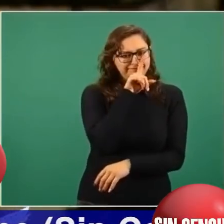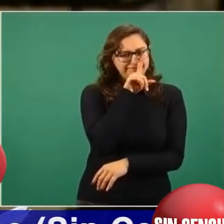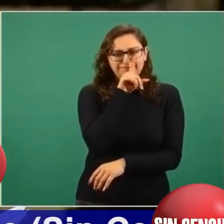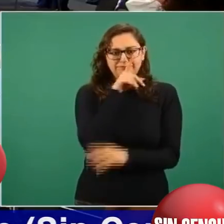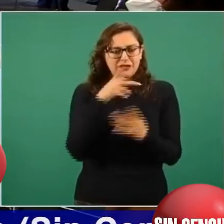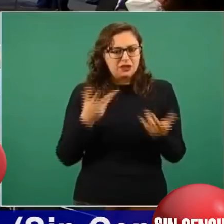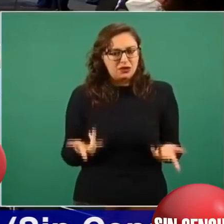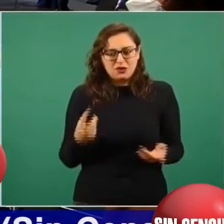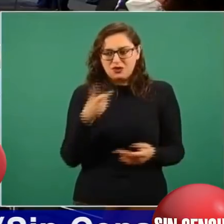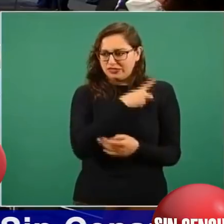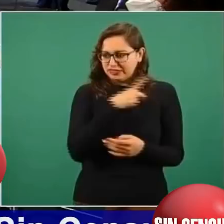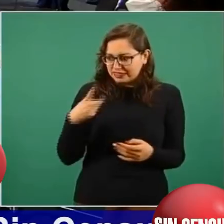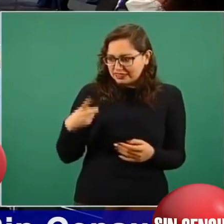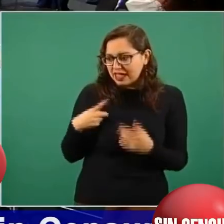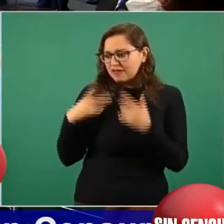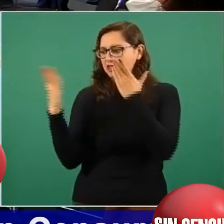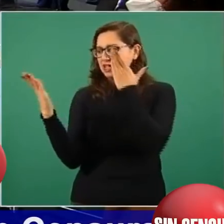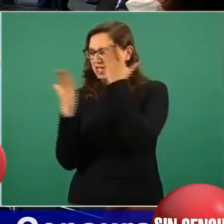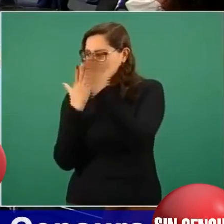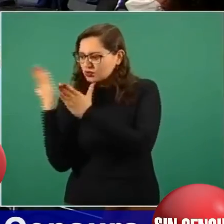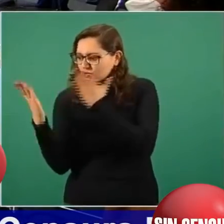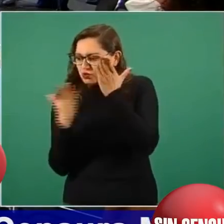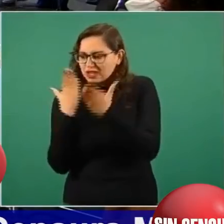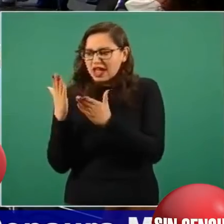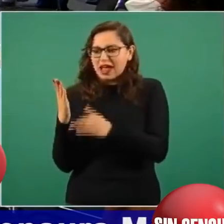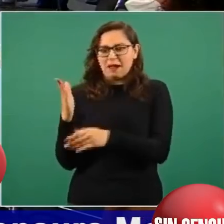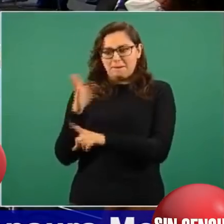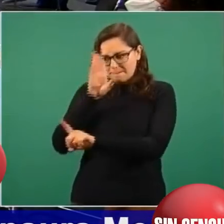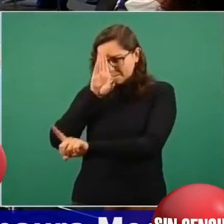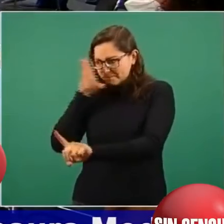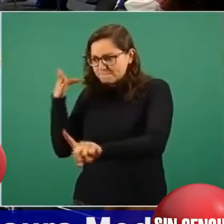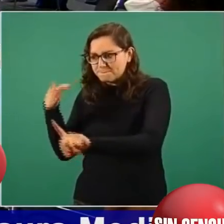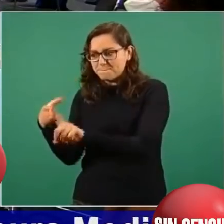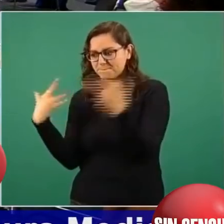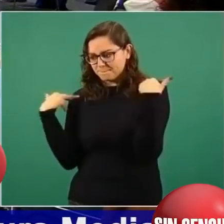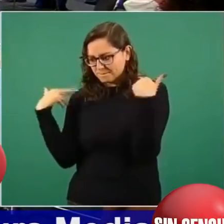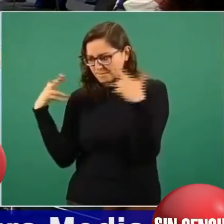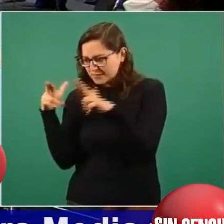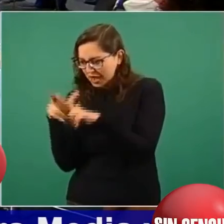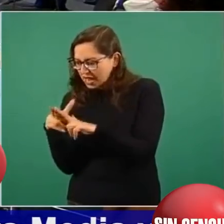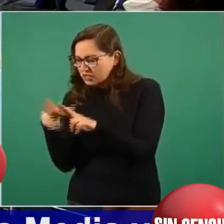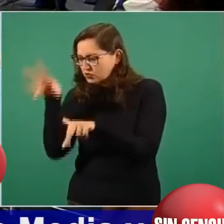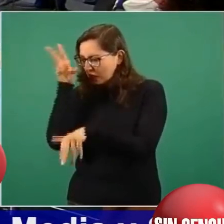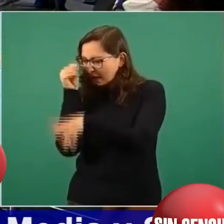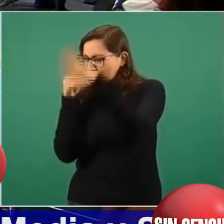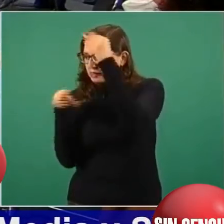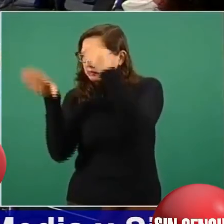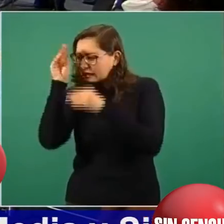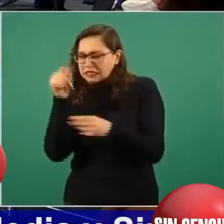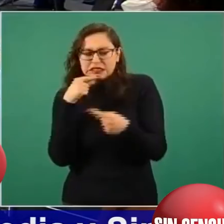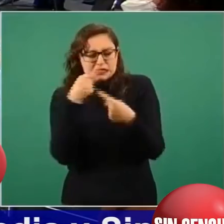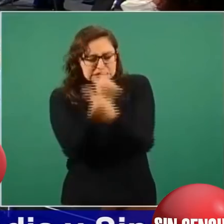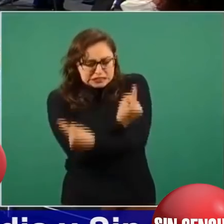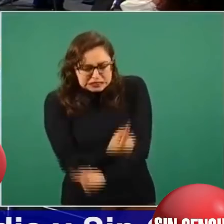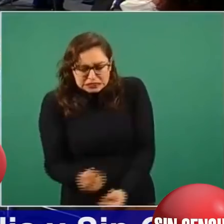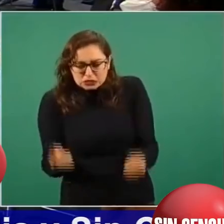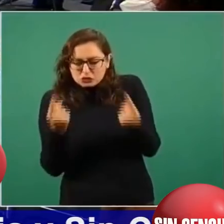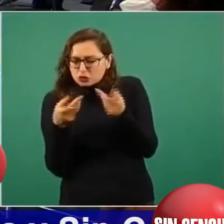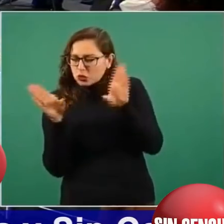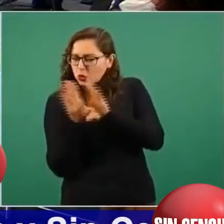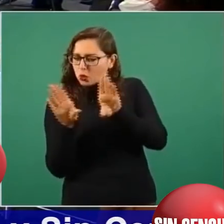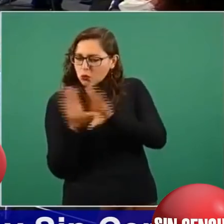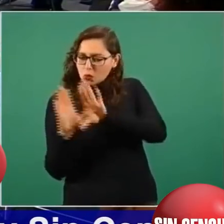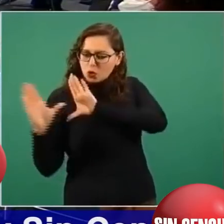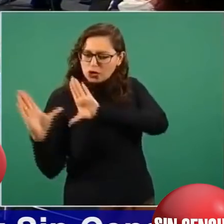técnicas de enseñanza y empatía con la relación del crecimiento de los alumnos. Las